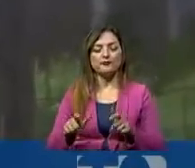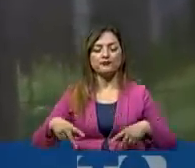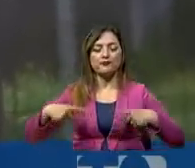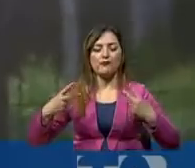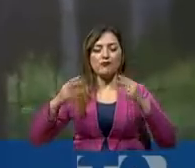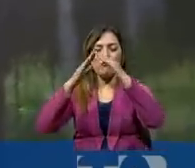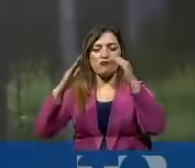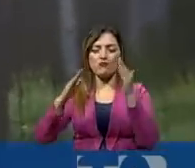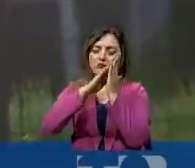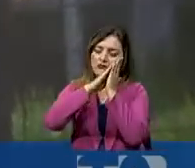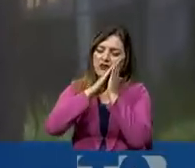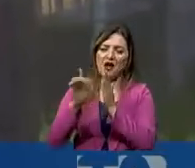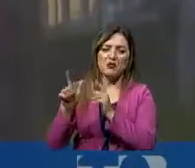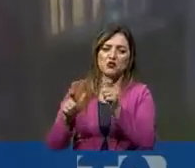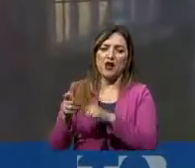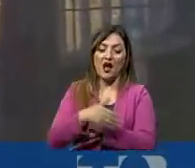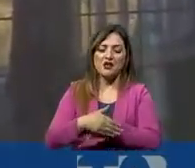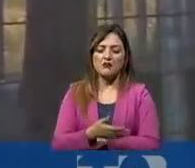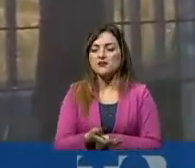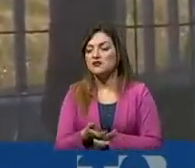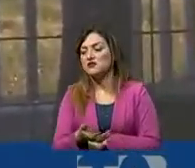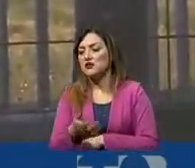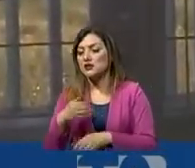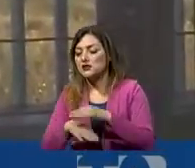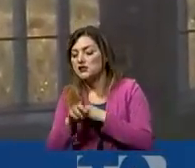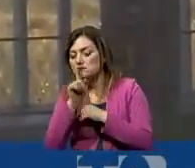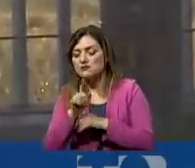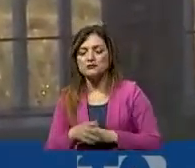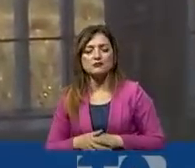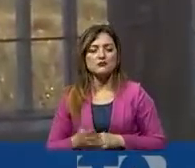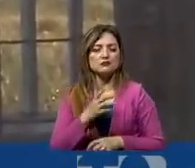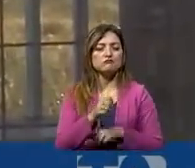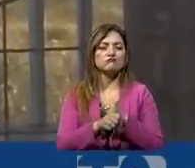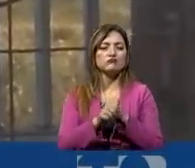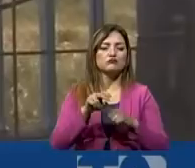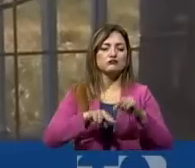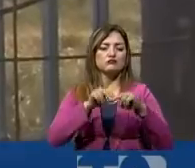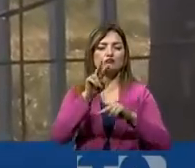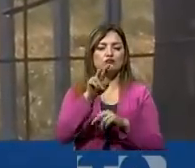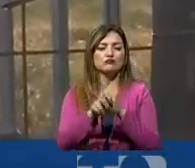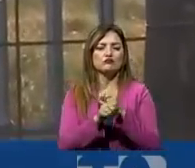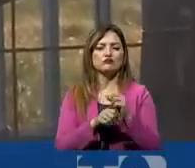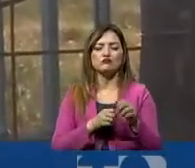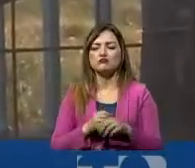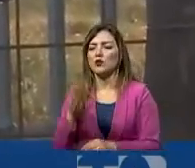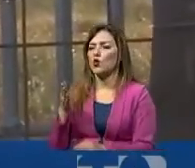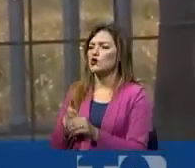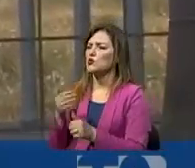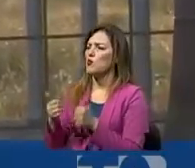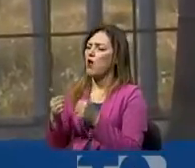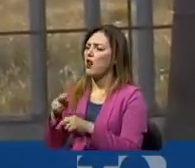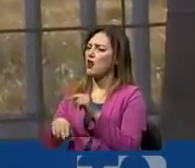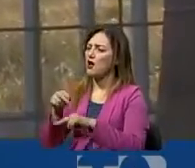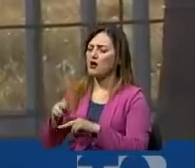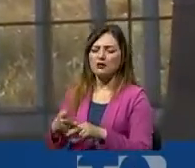calle. Esto se construyó hace 2 años, nos manifestaba. ¿Ha habido la intervención de las autoridades? ¿Se construyó con qué objetivo? Bueno,